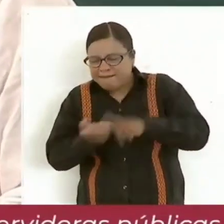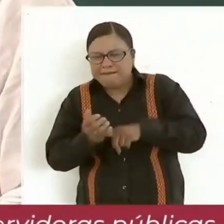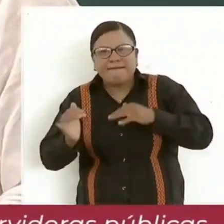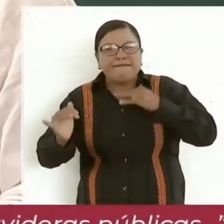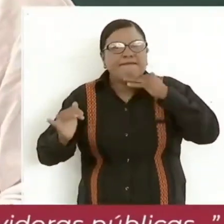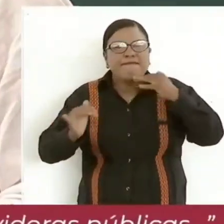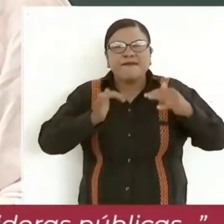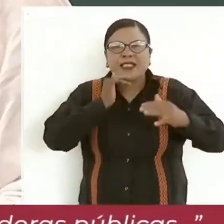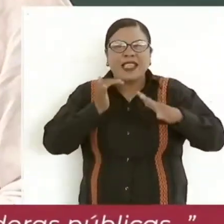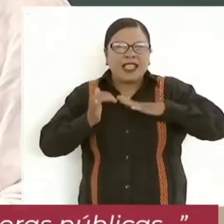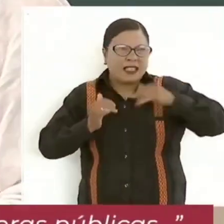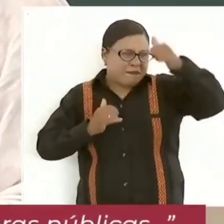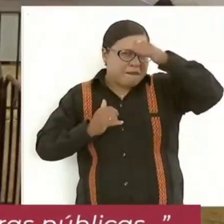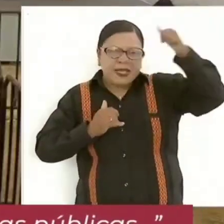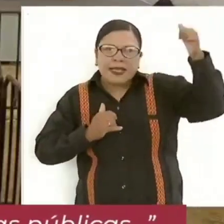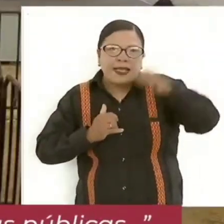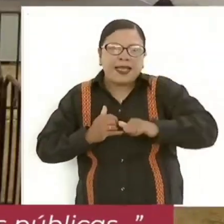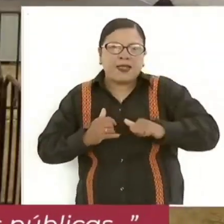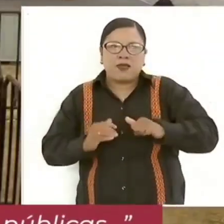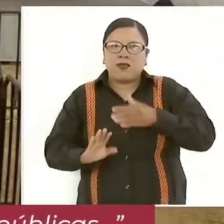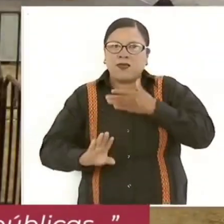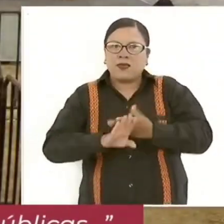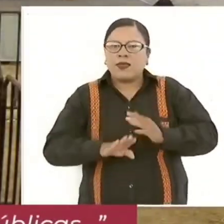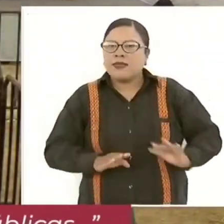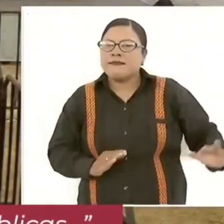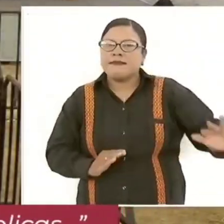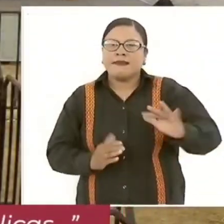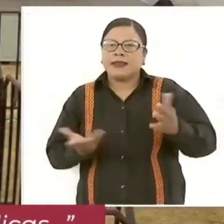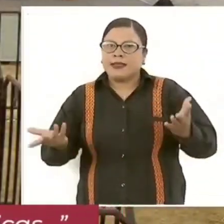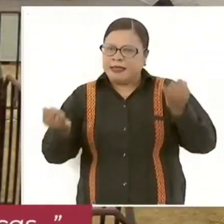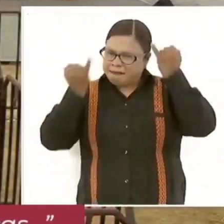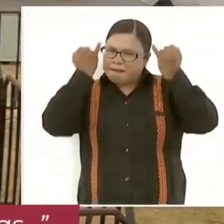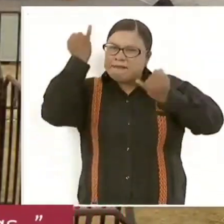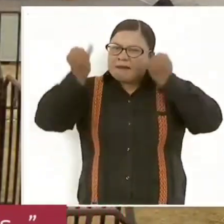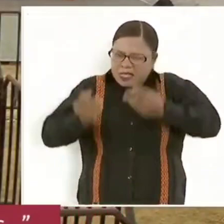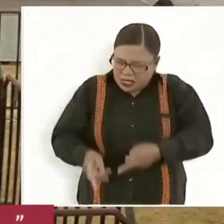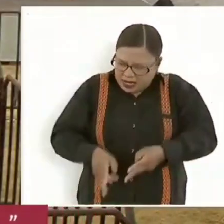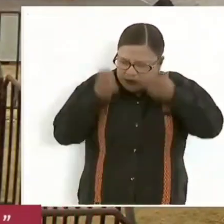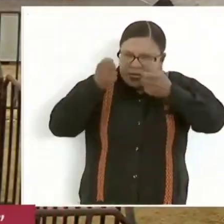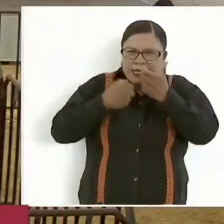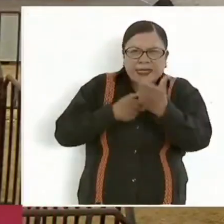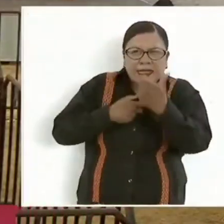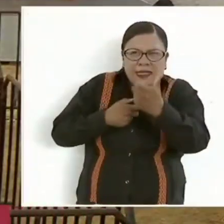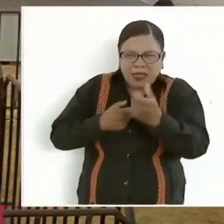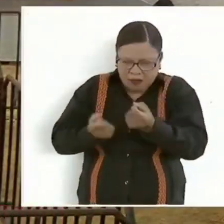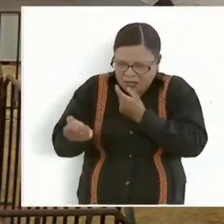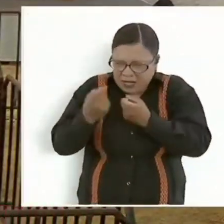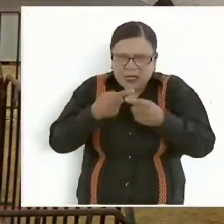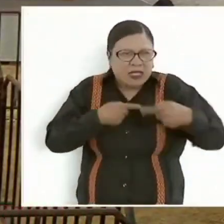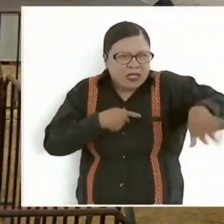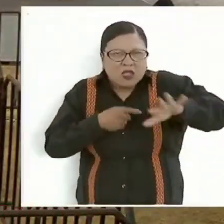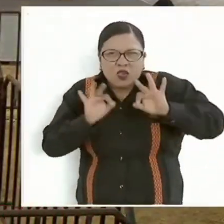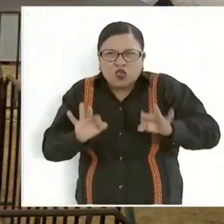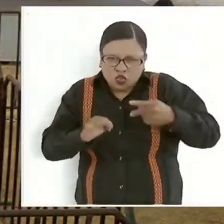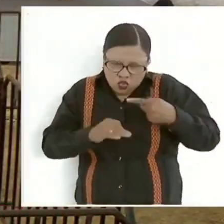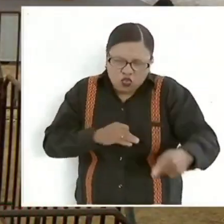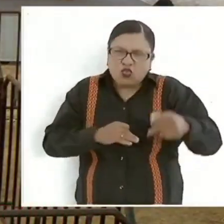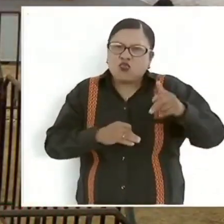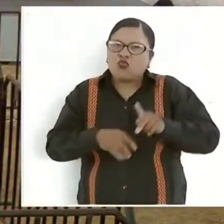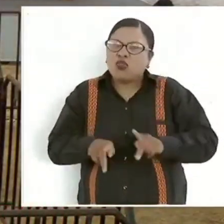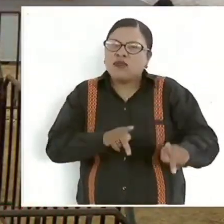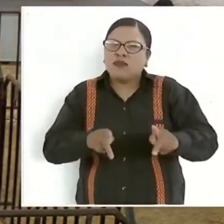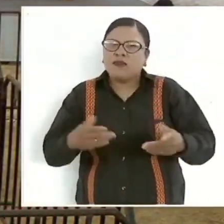diría pecado social. Imagínense robarse el dinero de las medicinas del pueblo, ¿qué es eso?